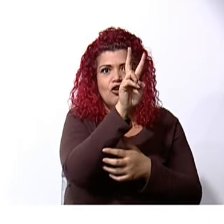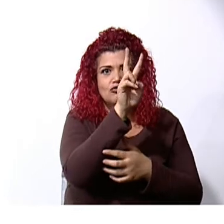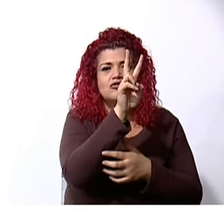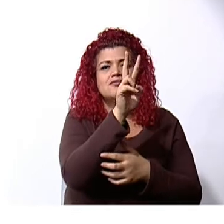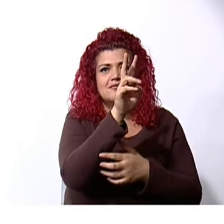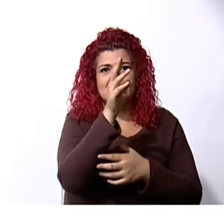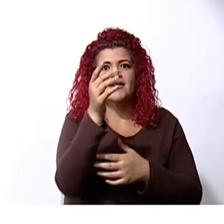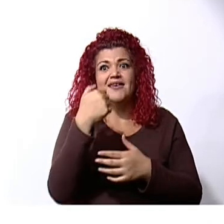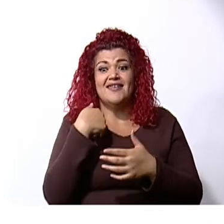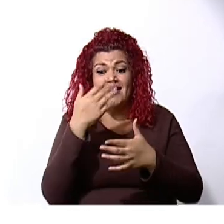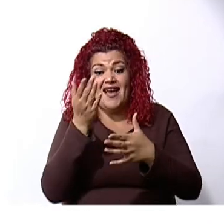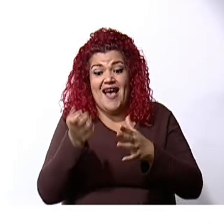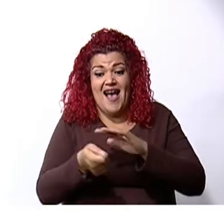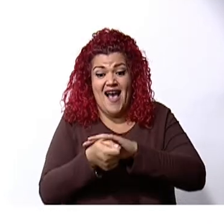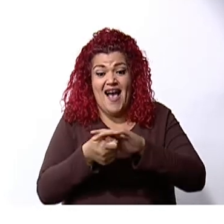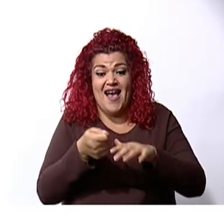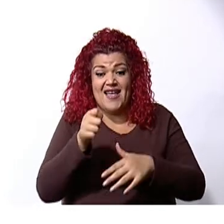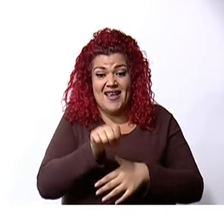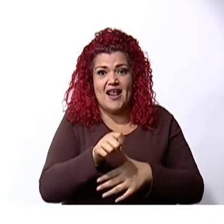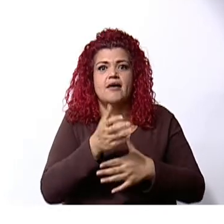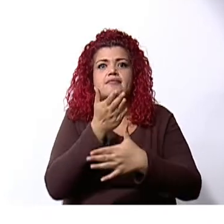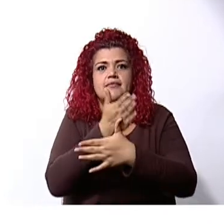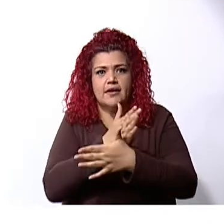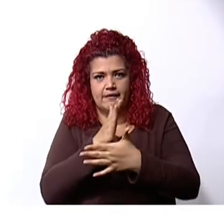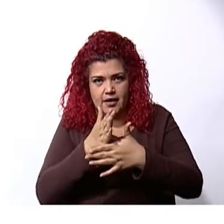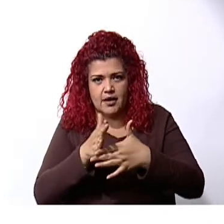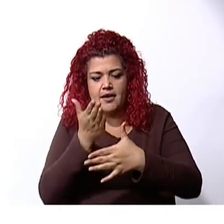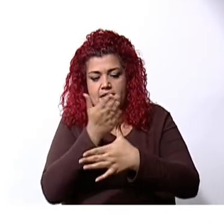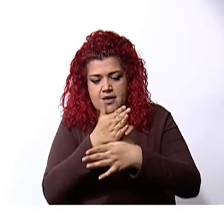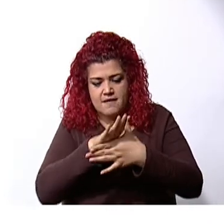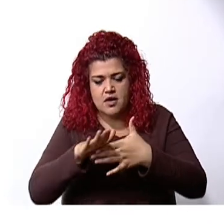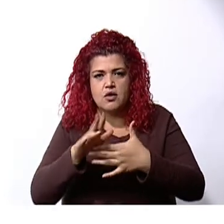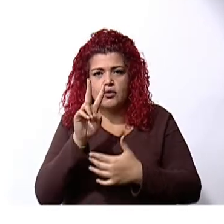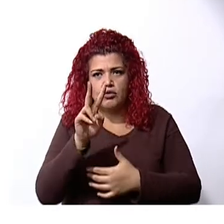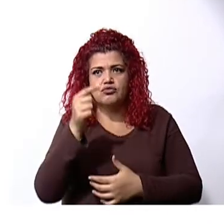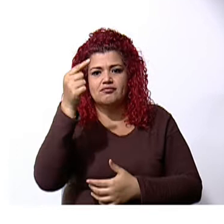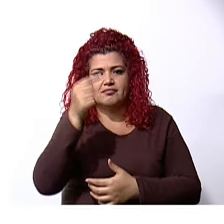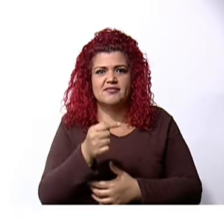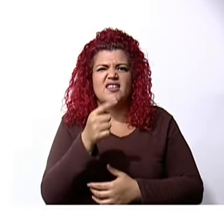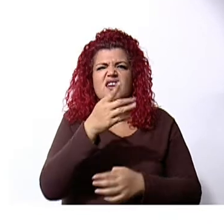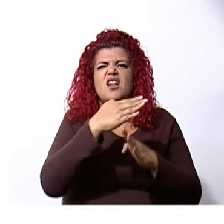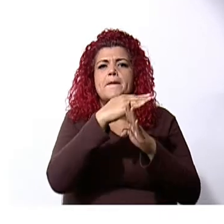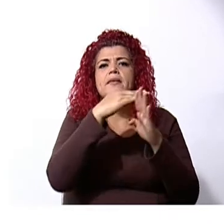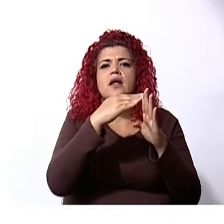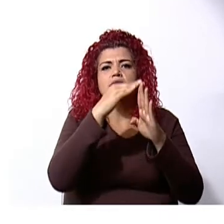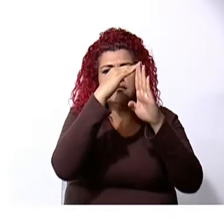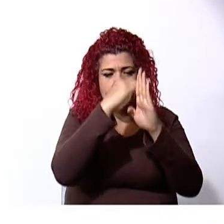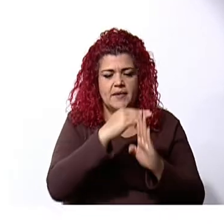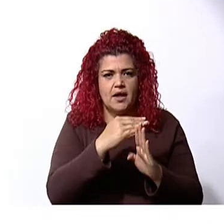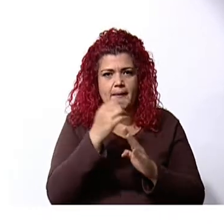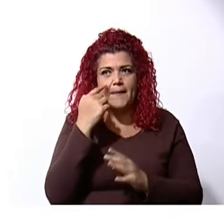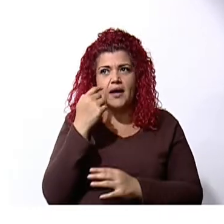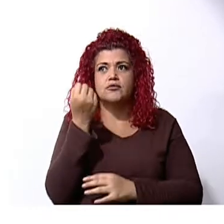lo que estamos obteniendo la mitad de la receta original. Observen ahí, 2 entre 2,